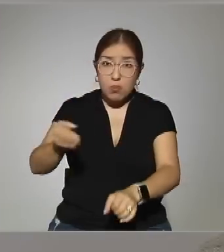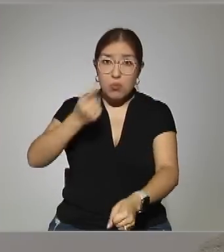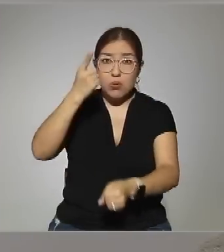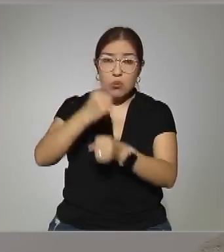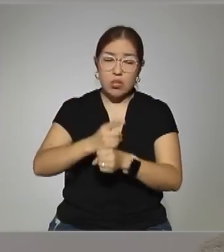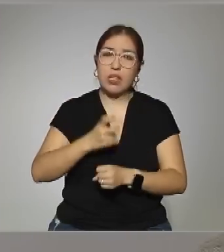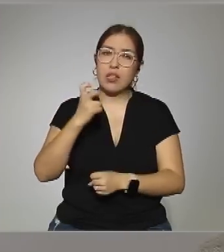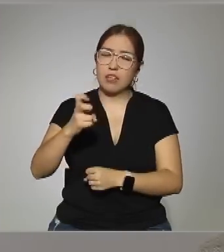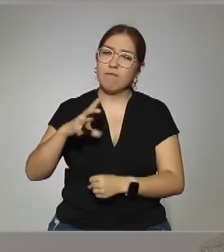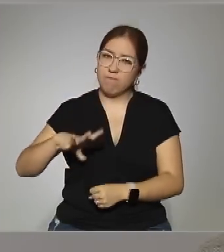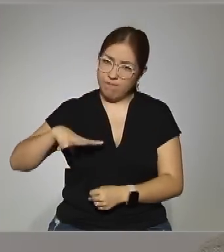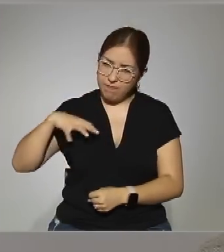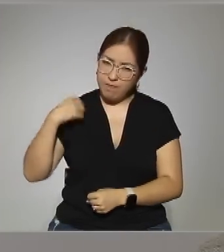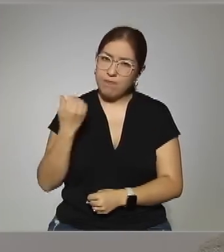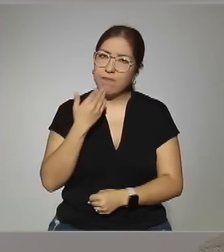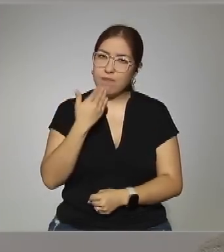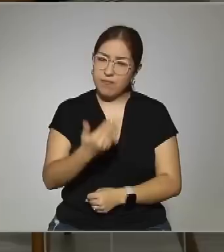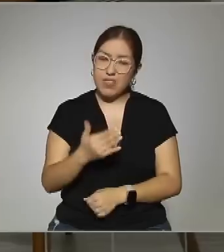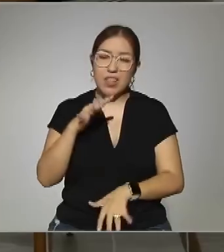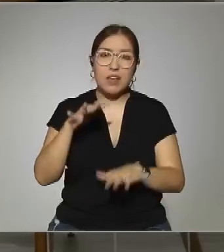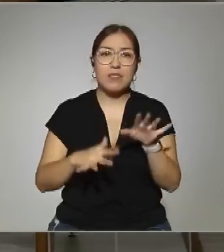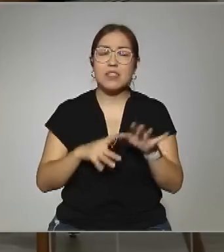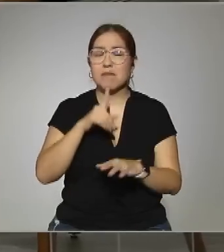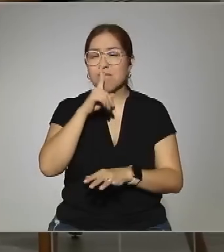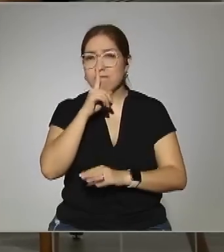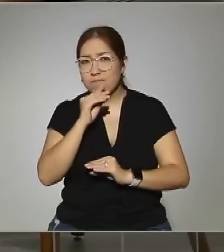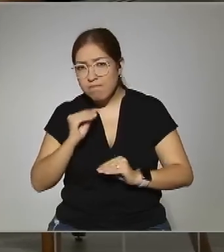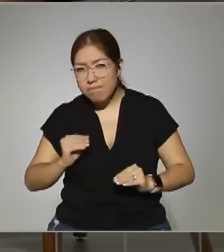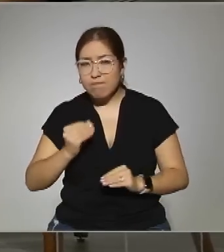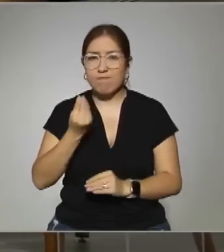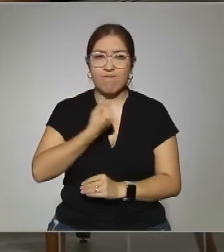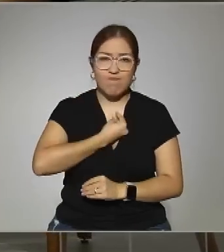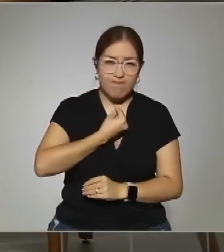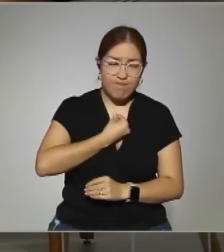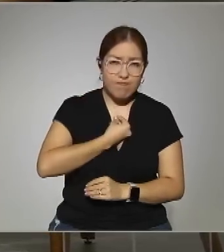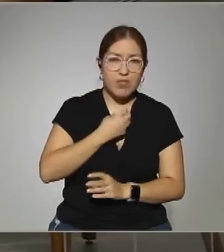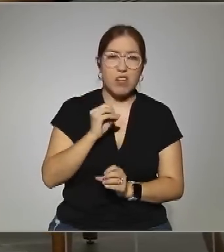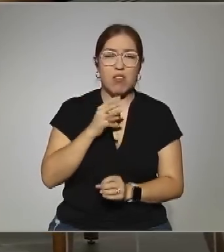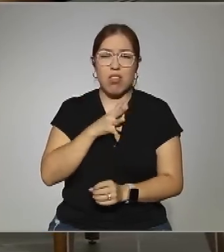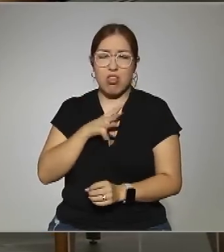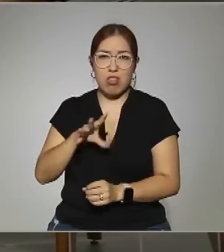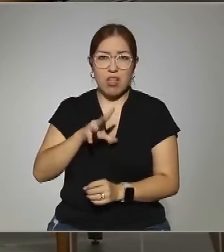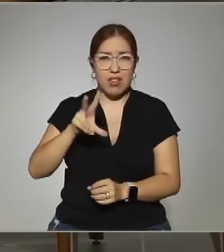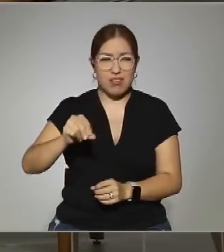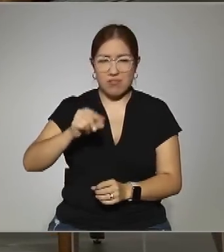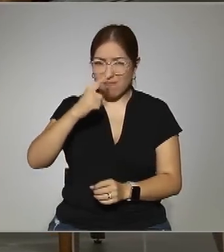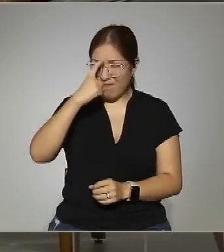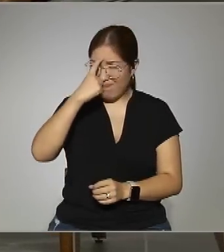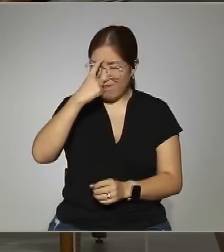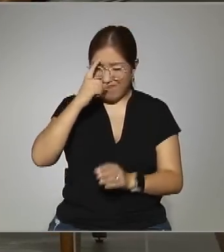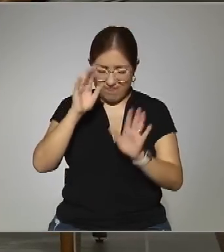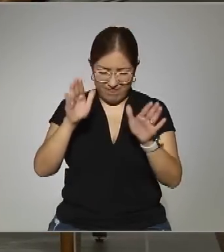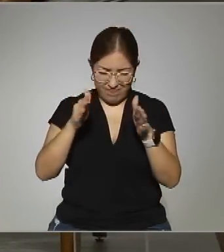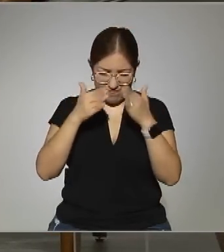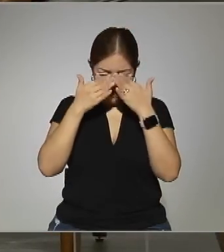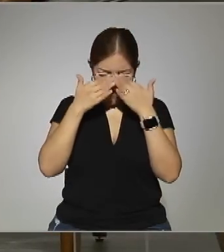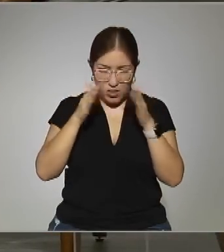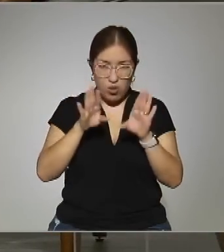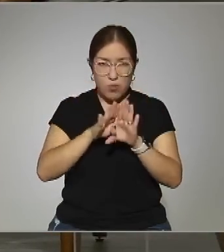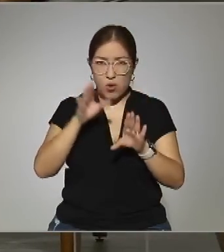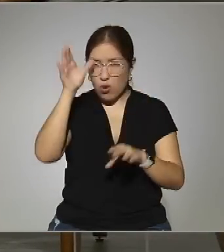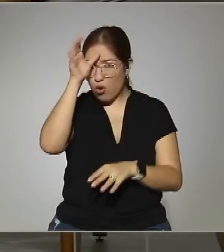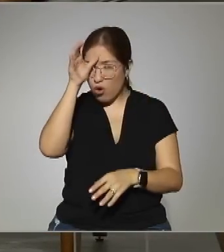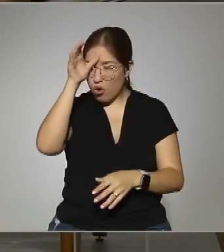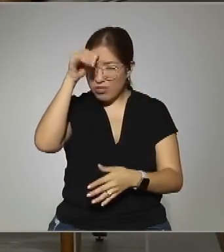no siempre se puede hacer y a veces se reprime, se desplaza, se inhibe, se desaloja de la conciencia, incluso de formas inconscientes por